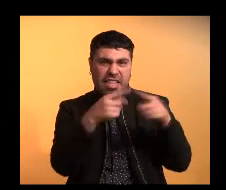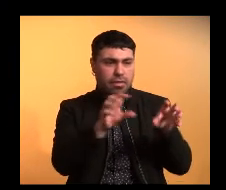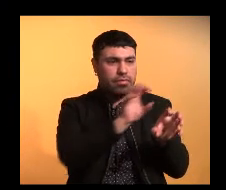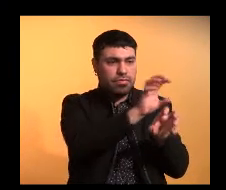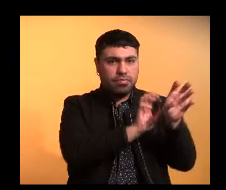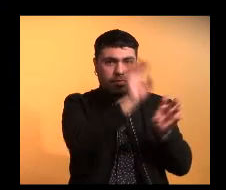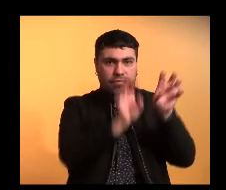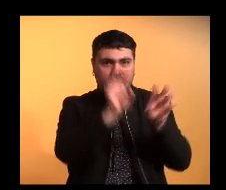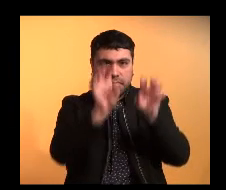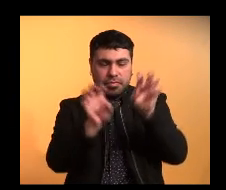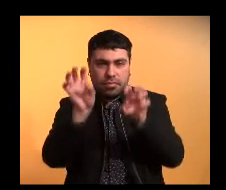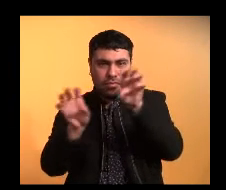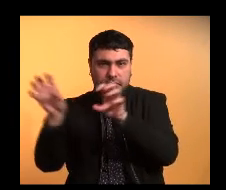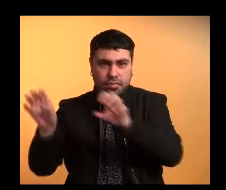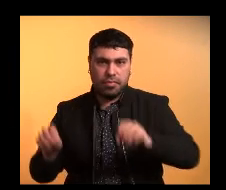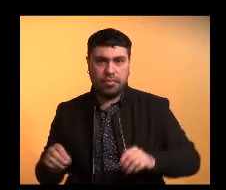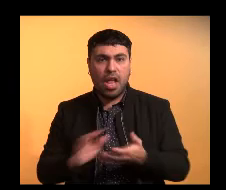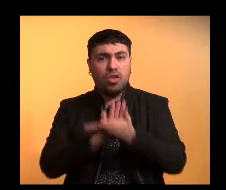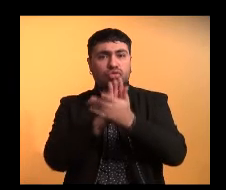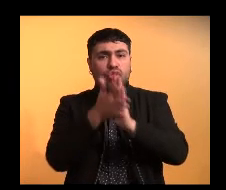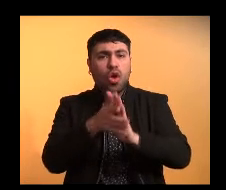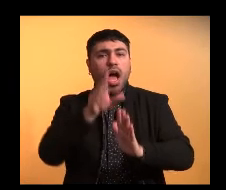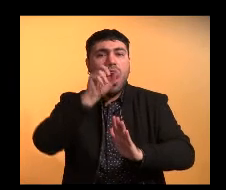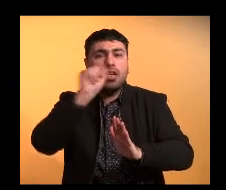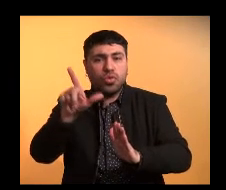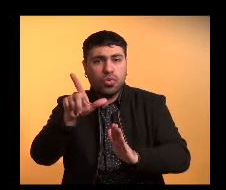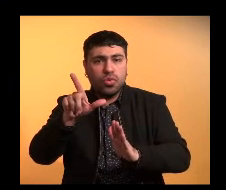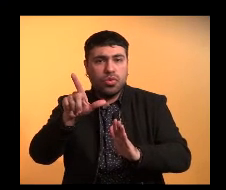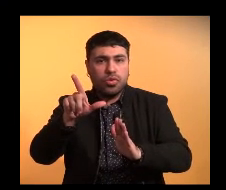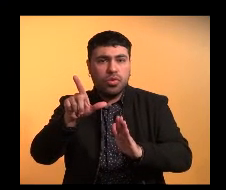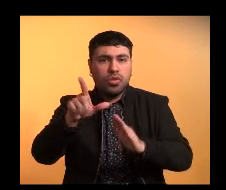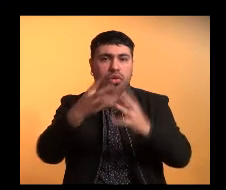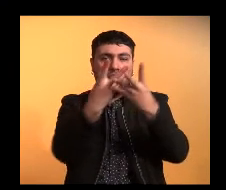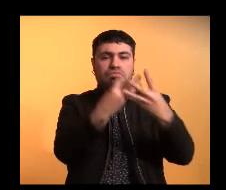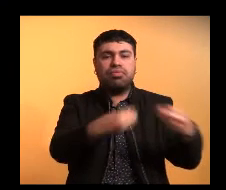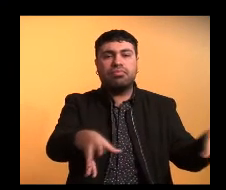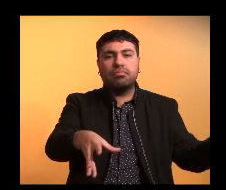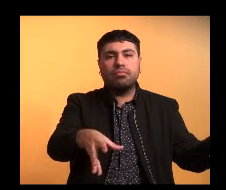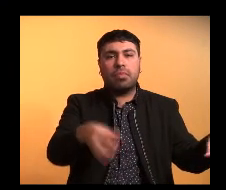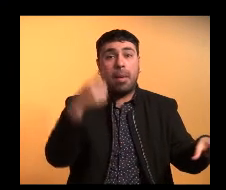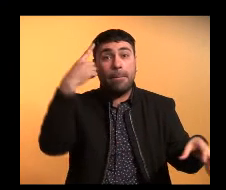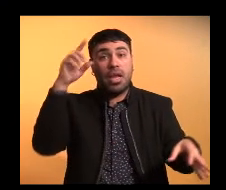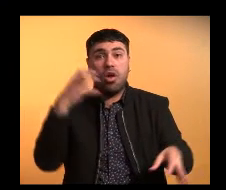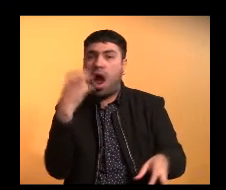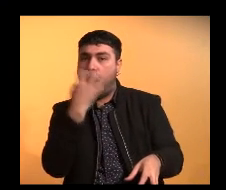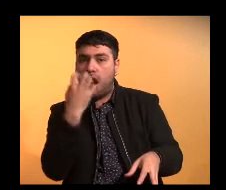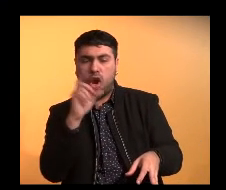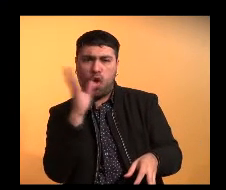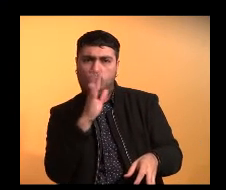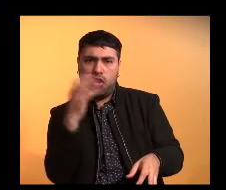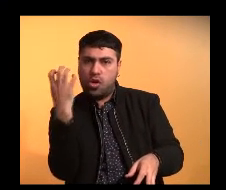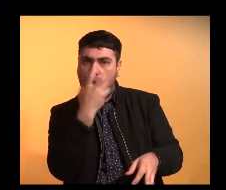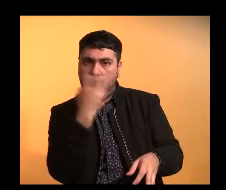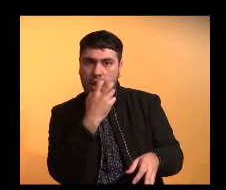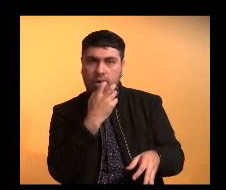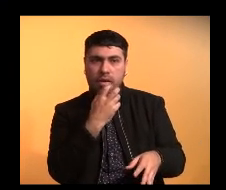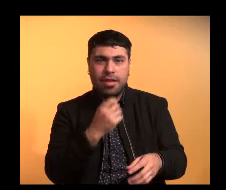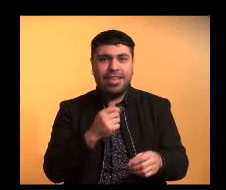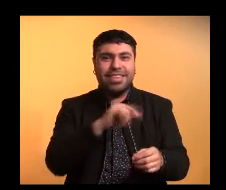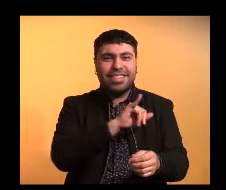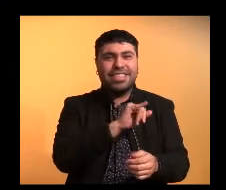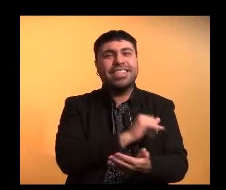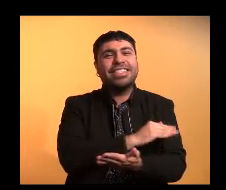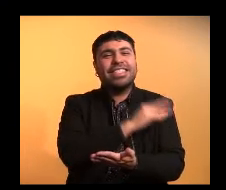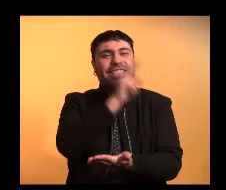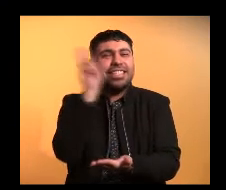que están en azul no logran llegar a Antártica, pero todos los puntos que están ahí en color anaranjado logran llegar a Antártica. Y